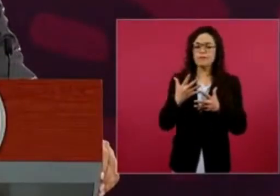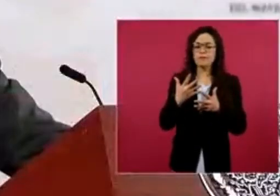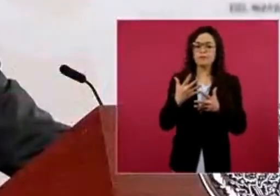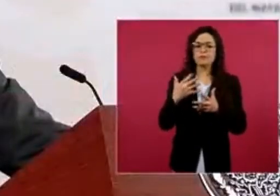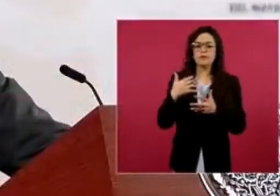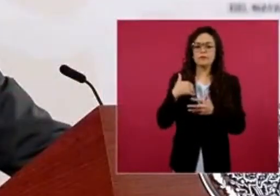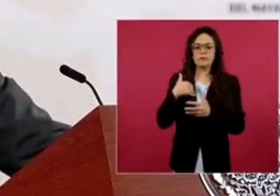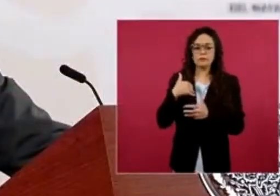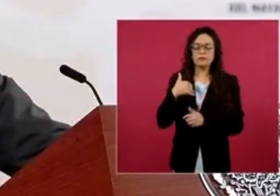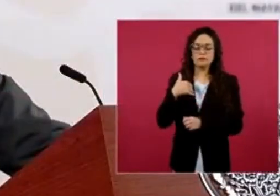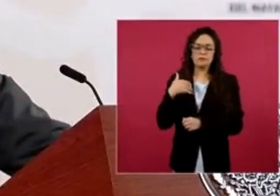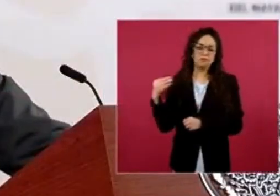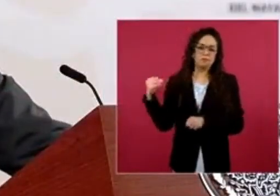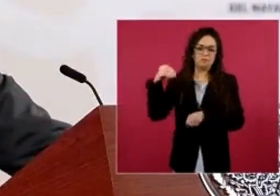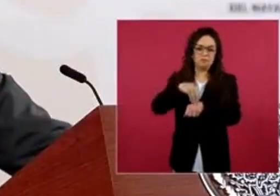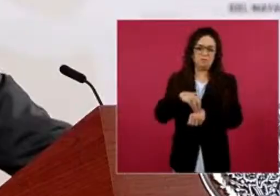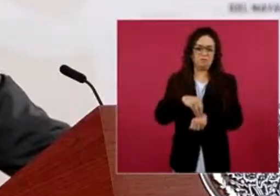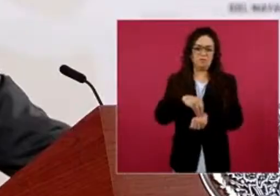para